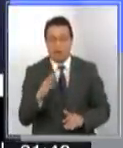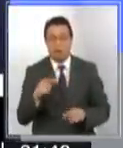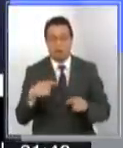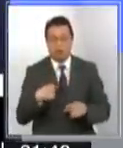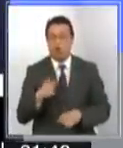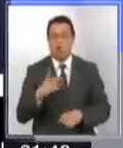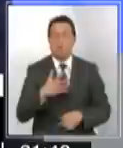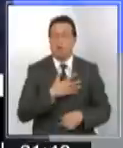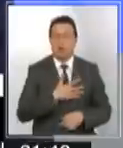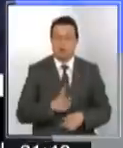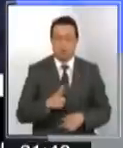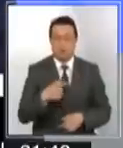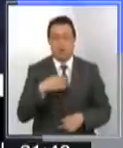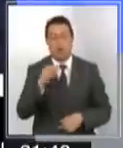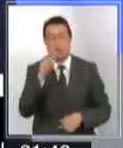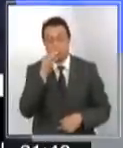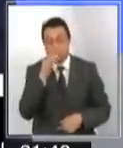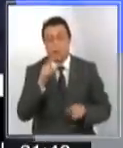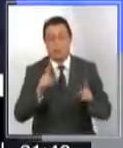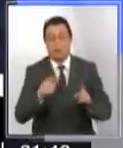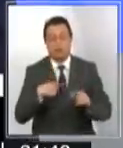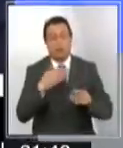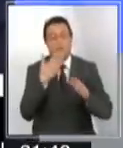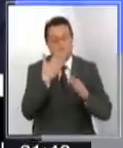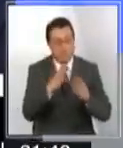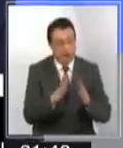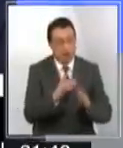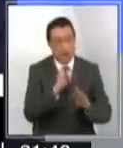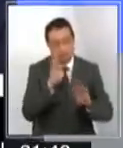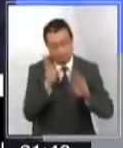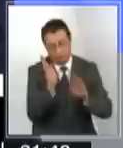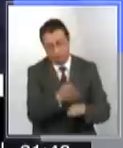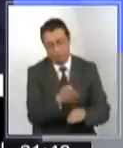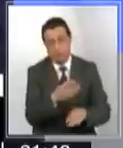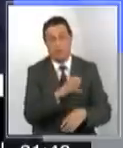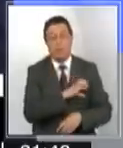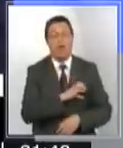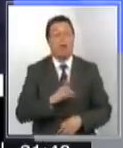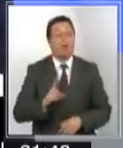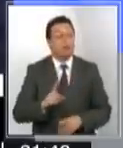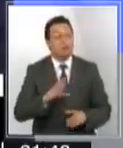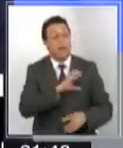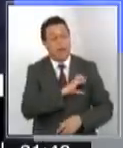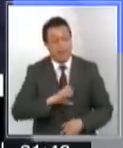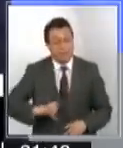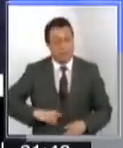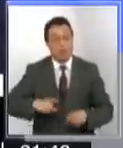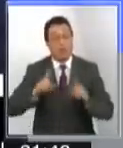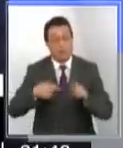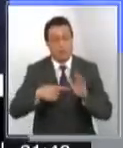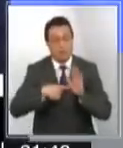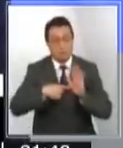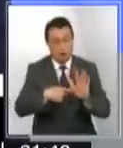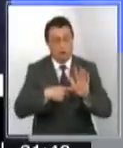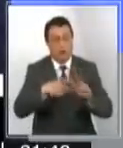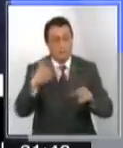uso de la marihuana y desaconsejo el uso. Y creo que el Estado debería tener políticas públicas mostrando lo malo que